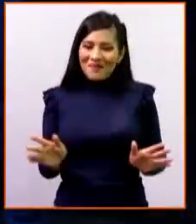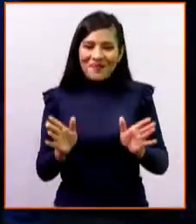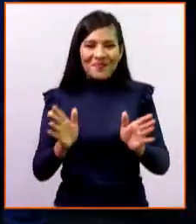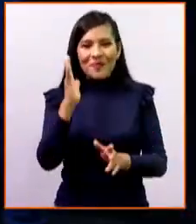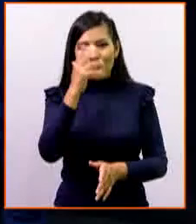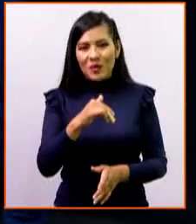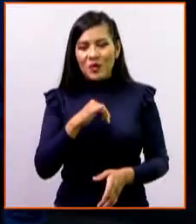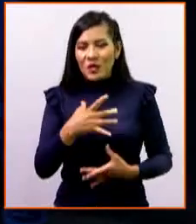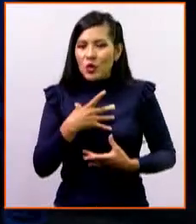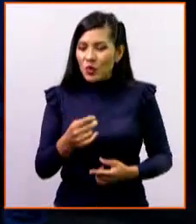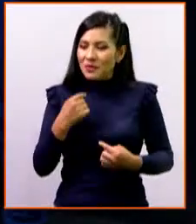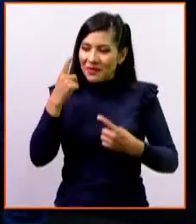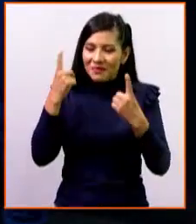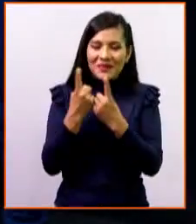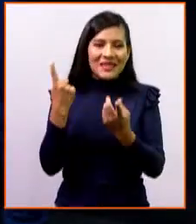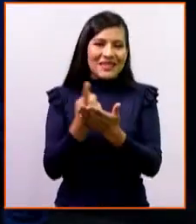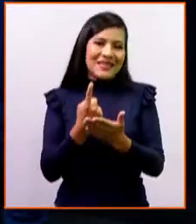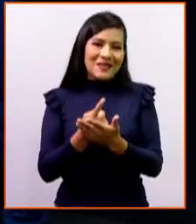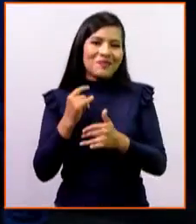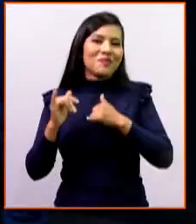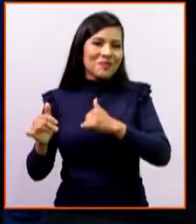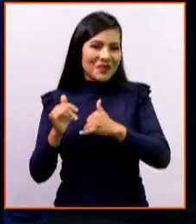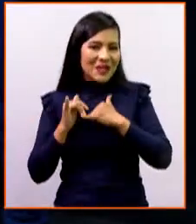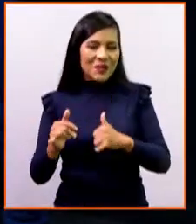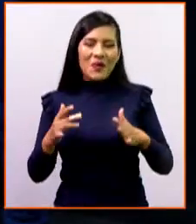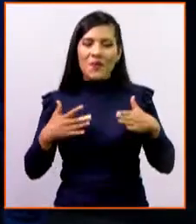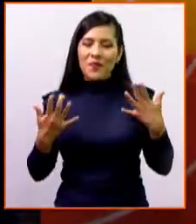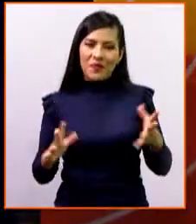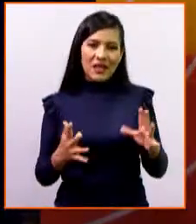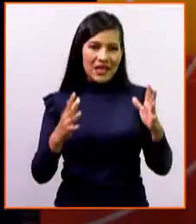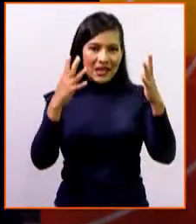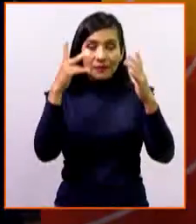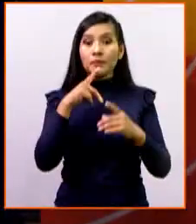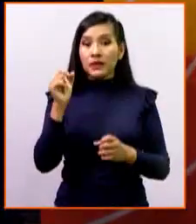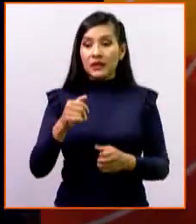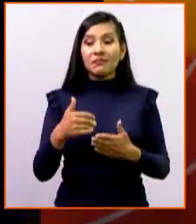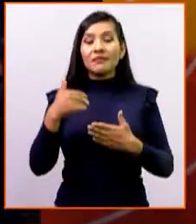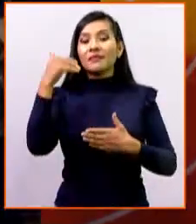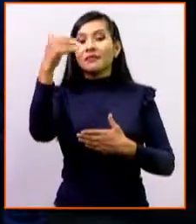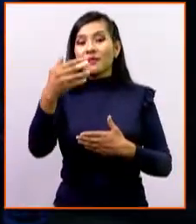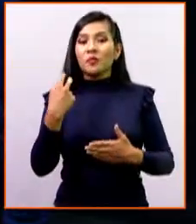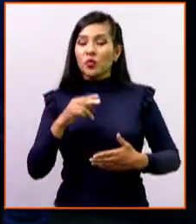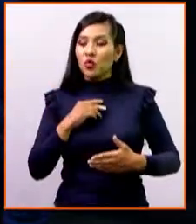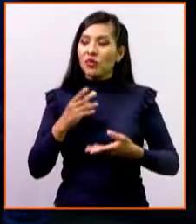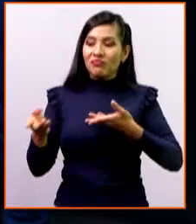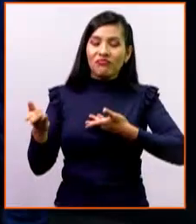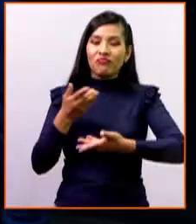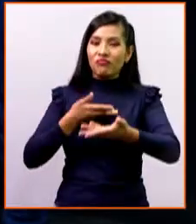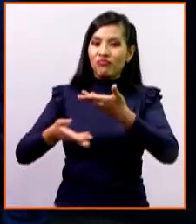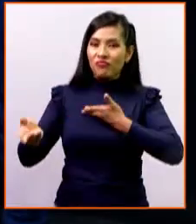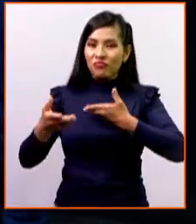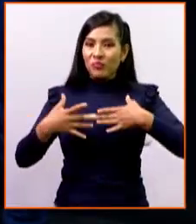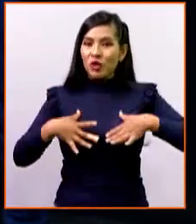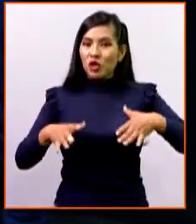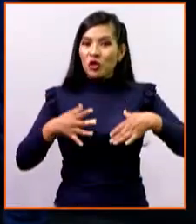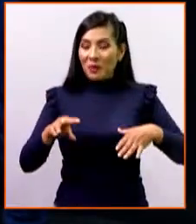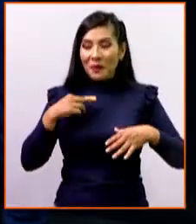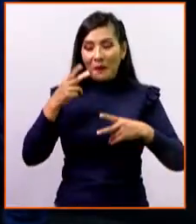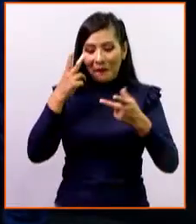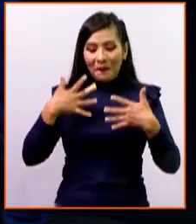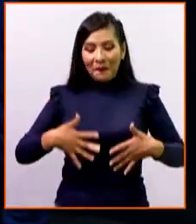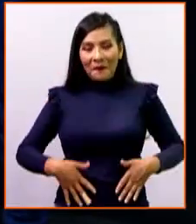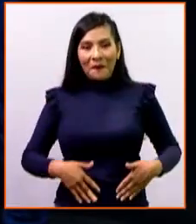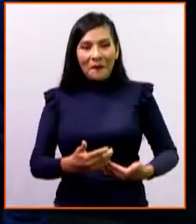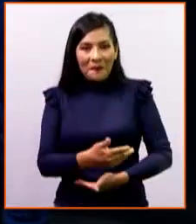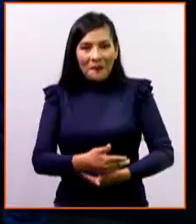me encanta verte, Dani. Felicidades. A mí me encanta también verte. Hemos dicho que vamos a intercambiar vestuarios. Exacto. Vamos a ver cómo me queda ese